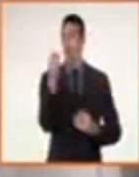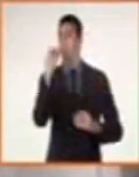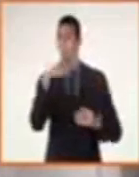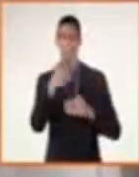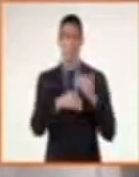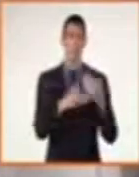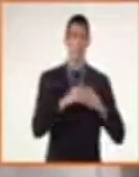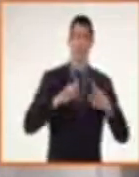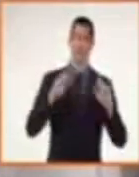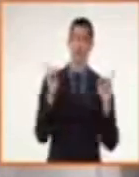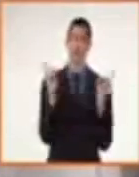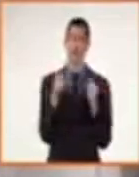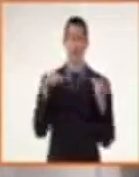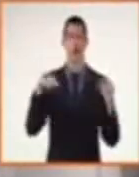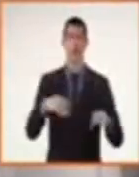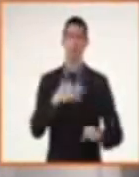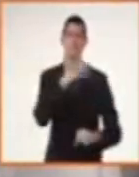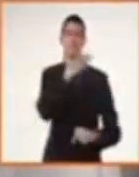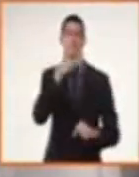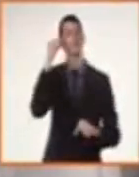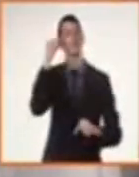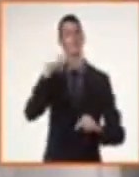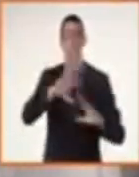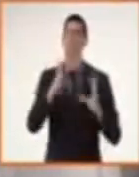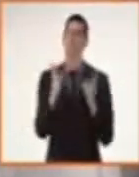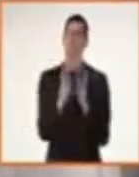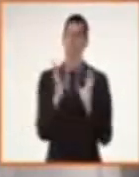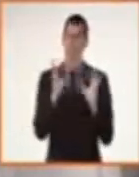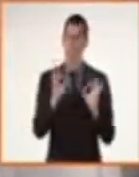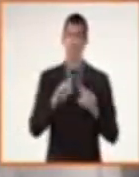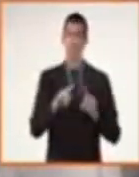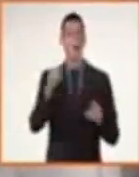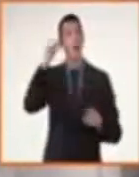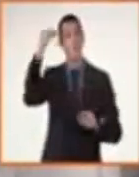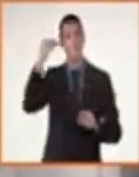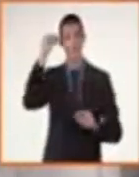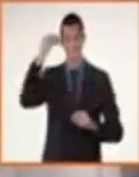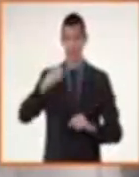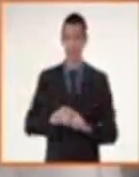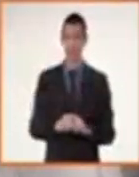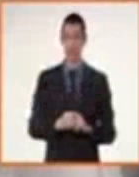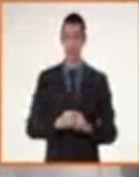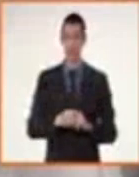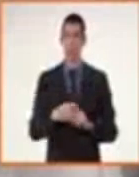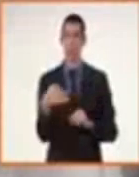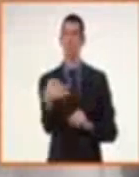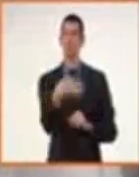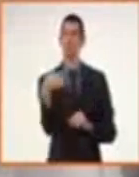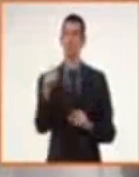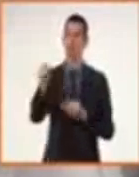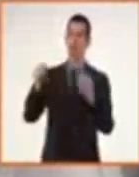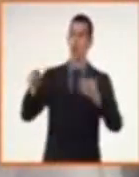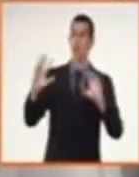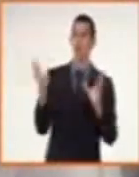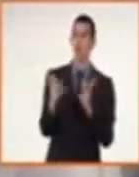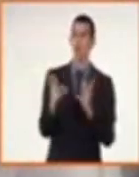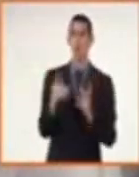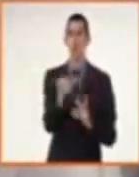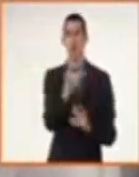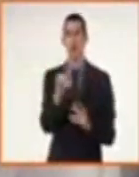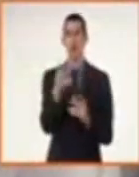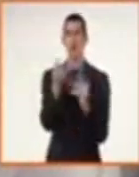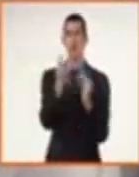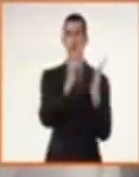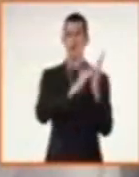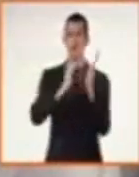puedan desarrollar sus propias interioridades, los presupuestos de los municipios que todavía no se sabe cómo trabajarlos. Es decir, es